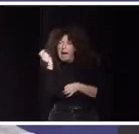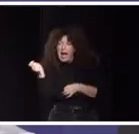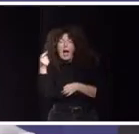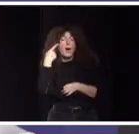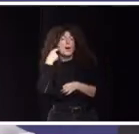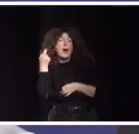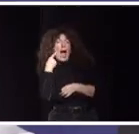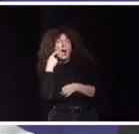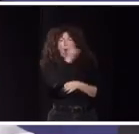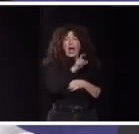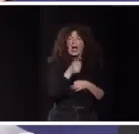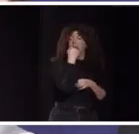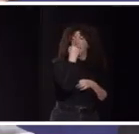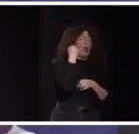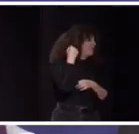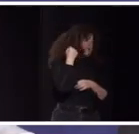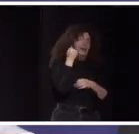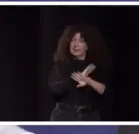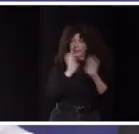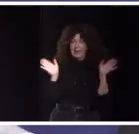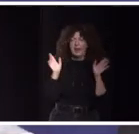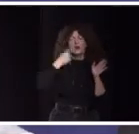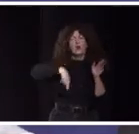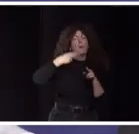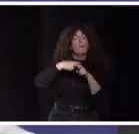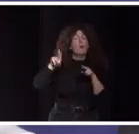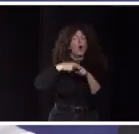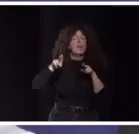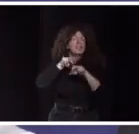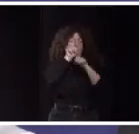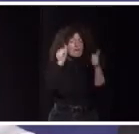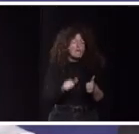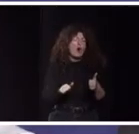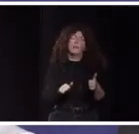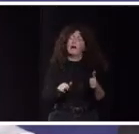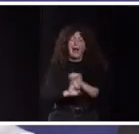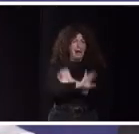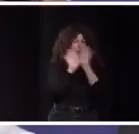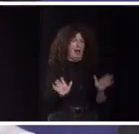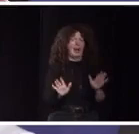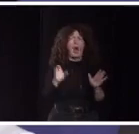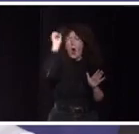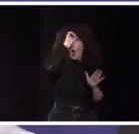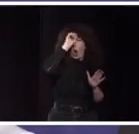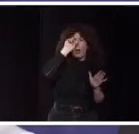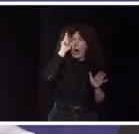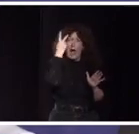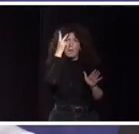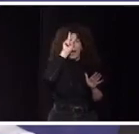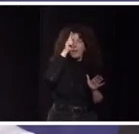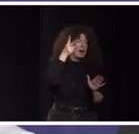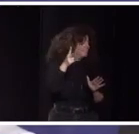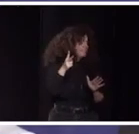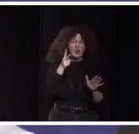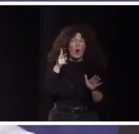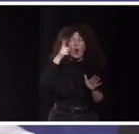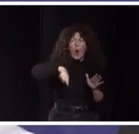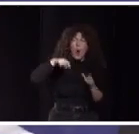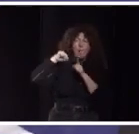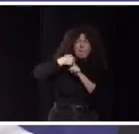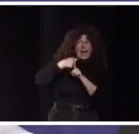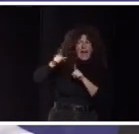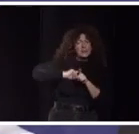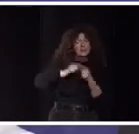ni a los poderosos, y haciendo política de forma muy clara, sin cambiar de opinión, sin doblegarnos a las presiones,